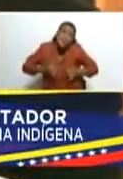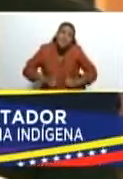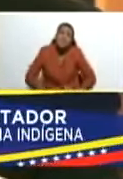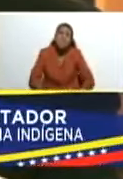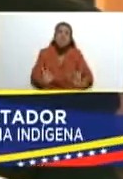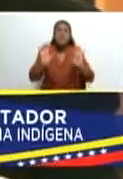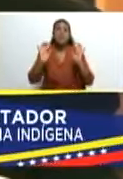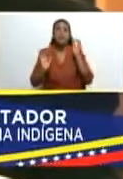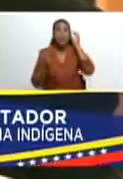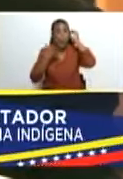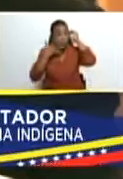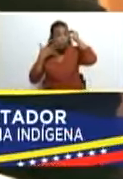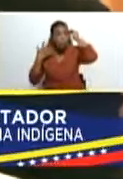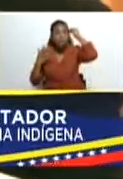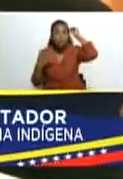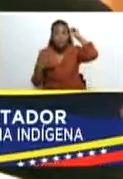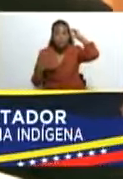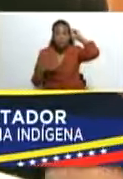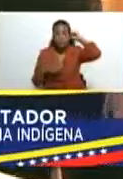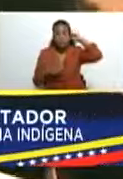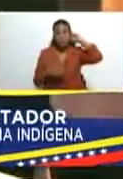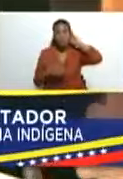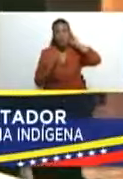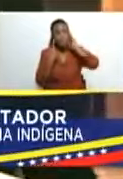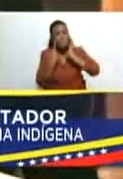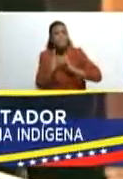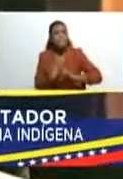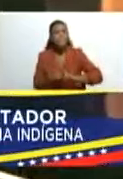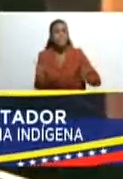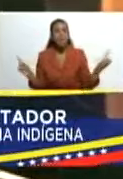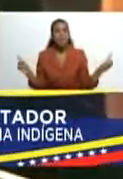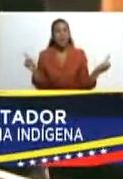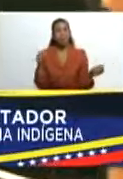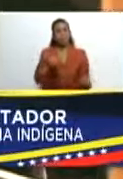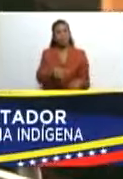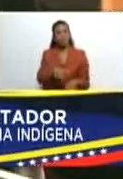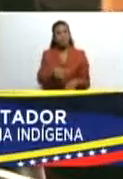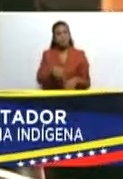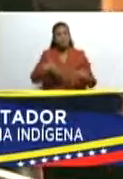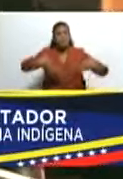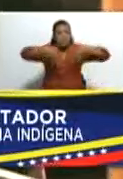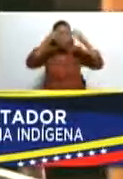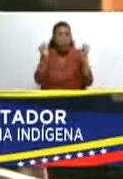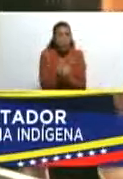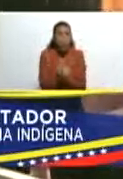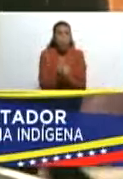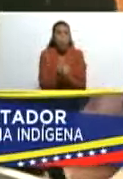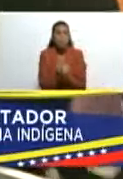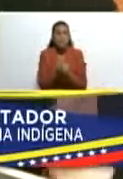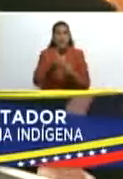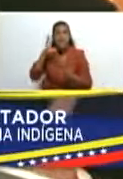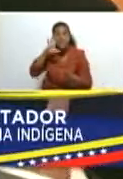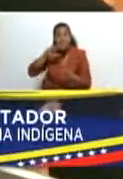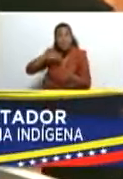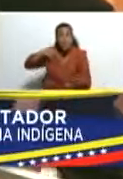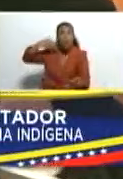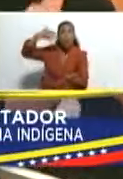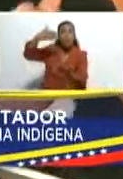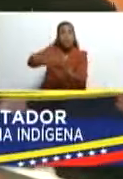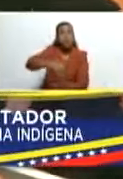de perogrullo, ¿verdad? Pero si fuese de perogrullo, no se estuviera matando tanta gente a lo largo de